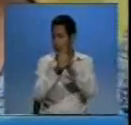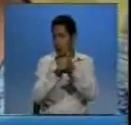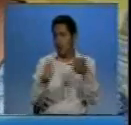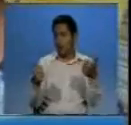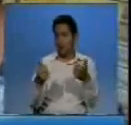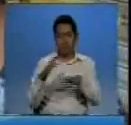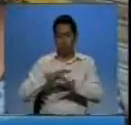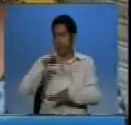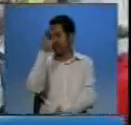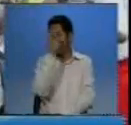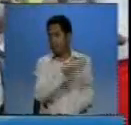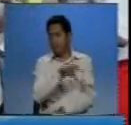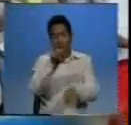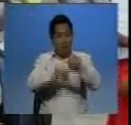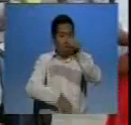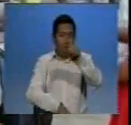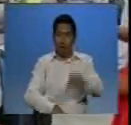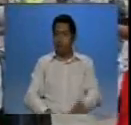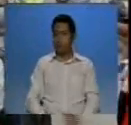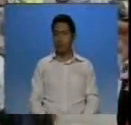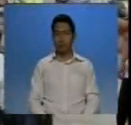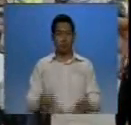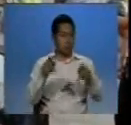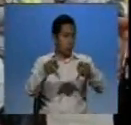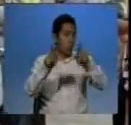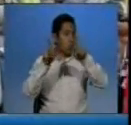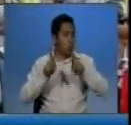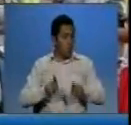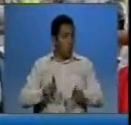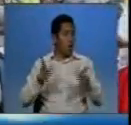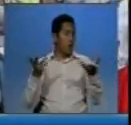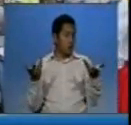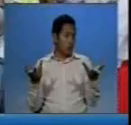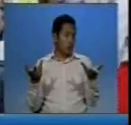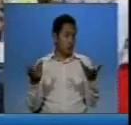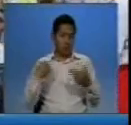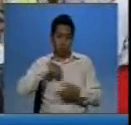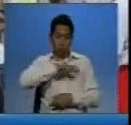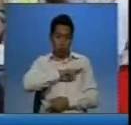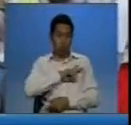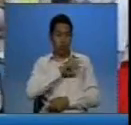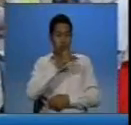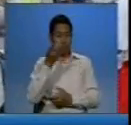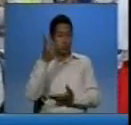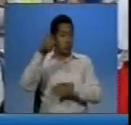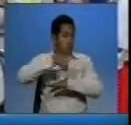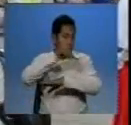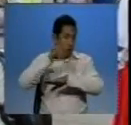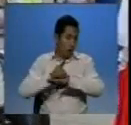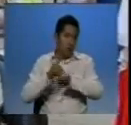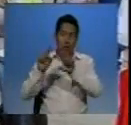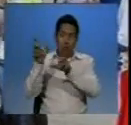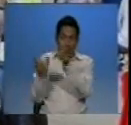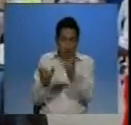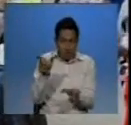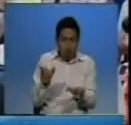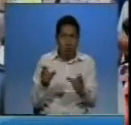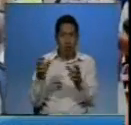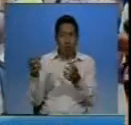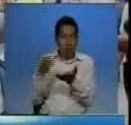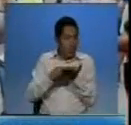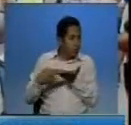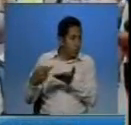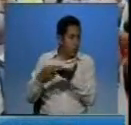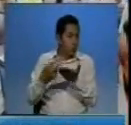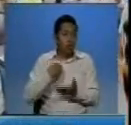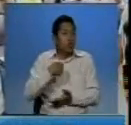están totalmente destruidos. Los pedazos, los puentes, nos ha tocado a nosotros como dirigentes reunirnos con la gente y trabajar en ello. Recién construimos